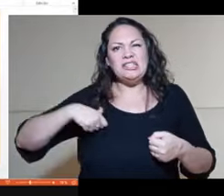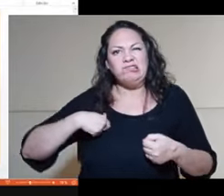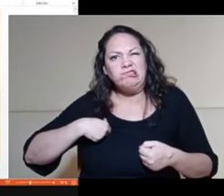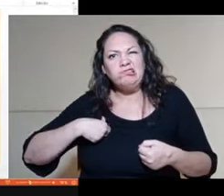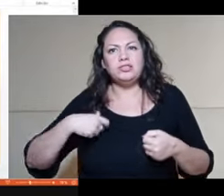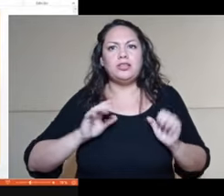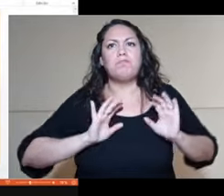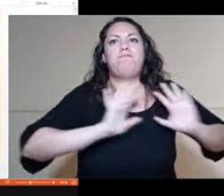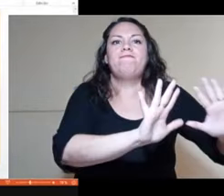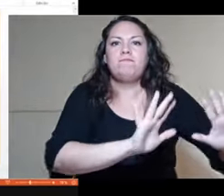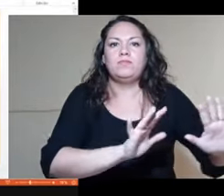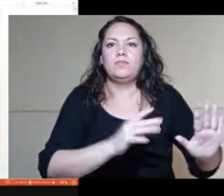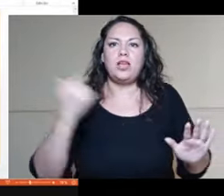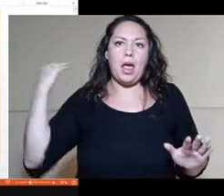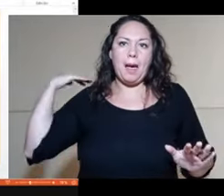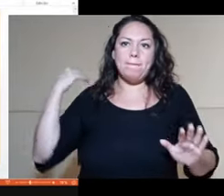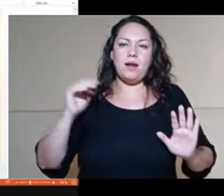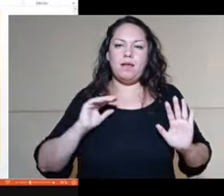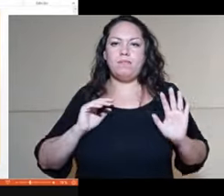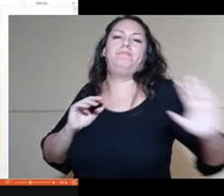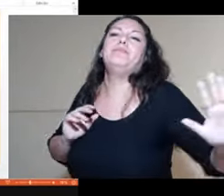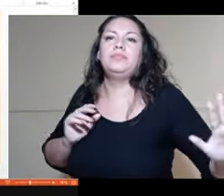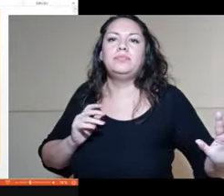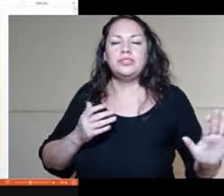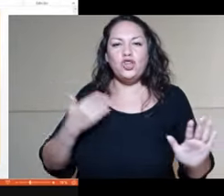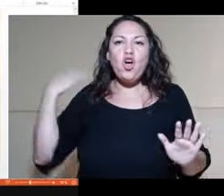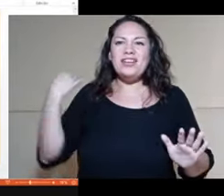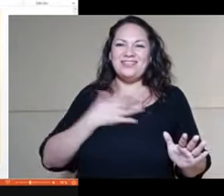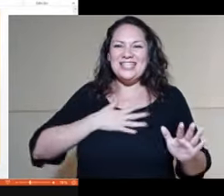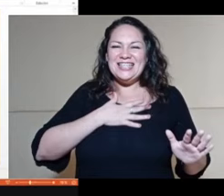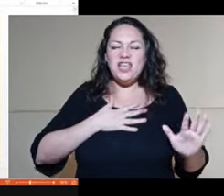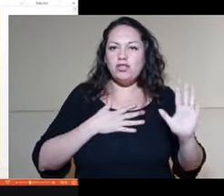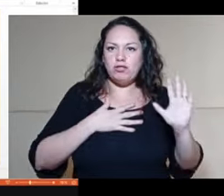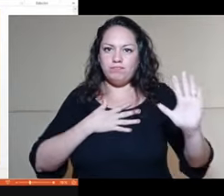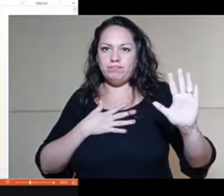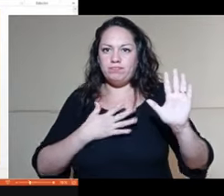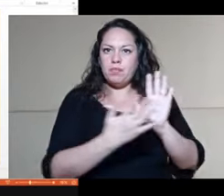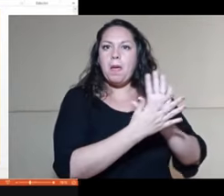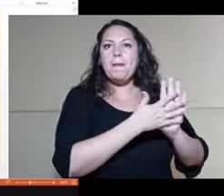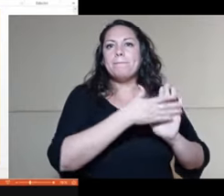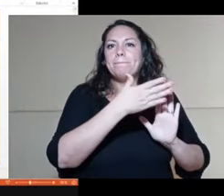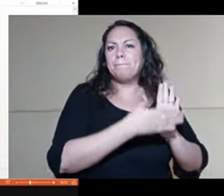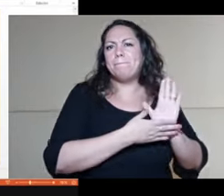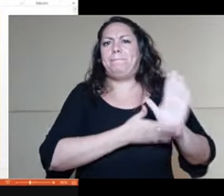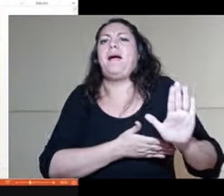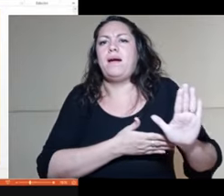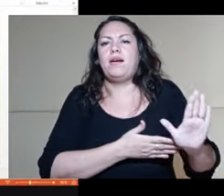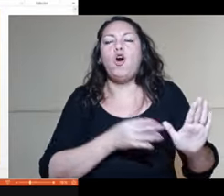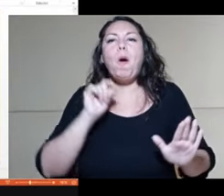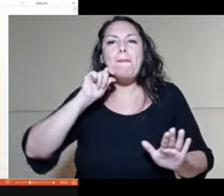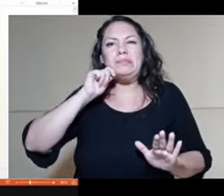pellizcón, un empujón. ¿Ah? Si a mí me ponen la mano en la espalda, yo sin ver siento que me están poniendo una mano, siento que me empujan o